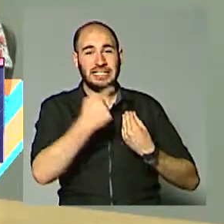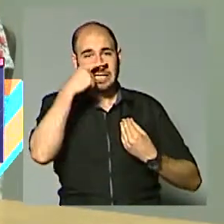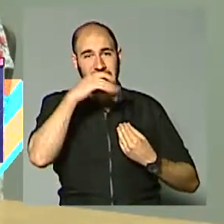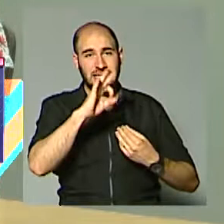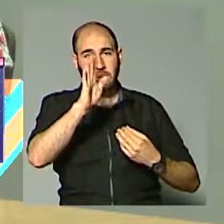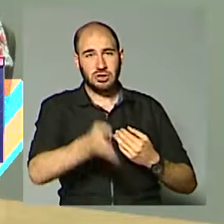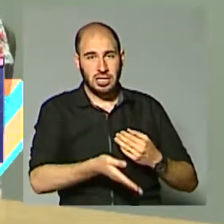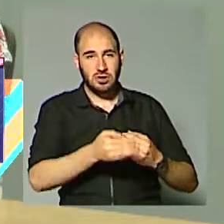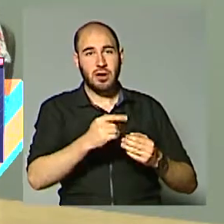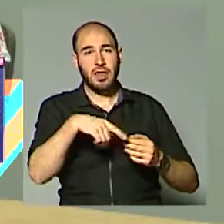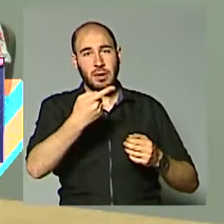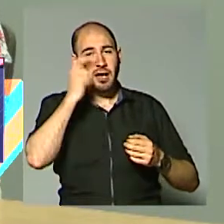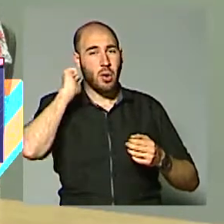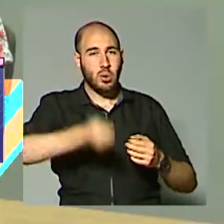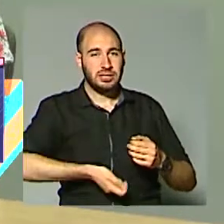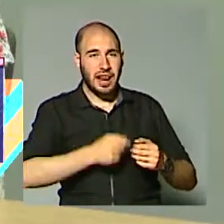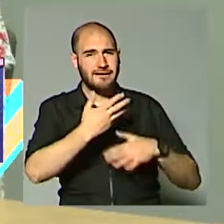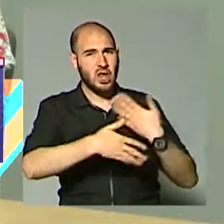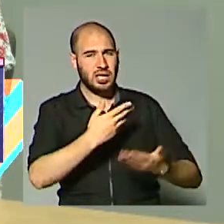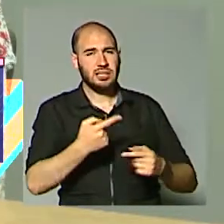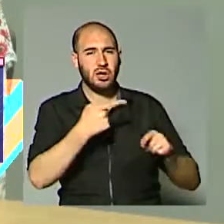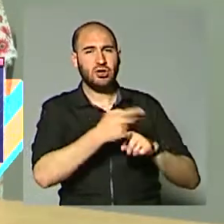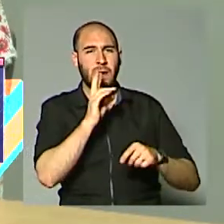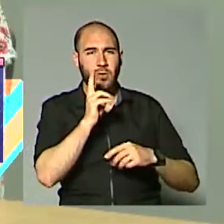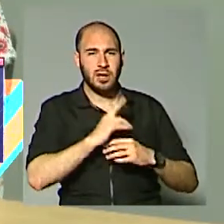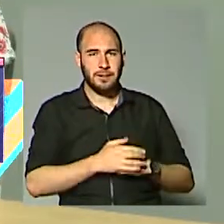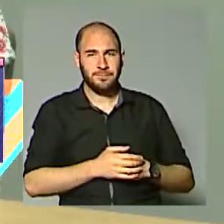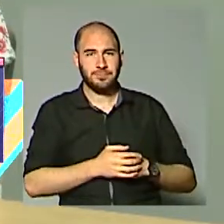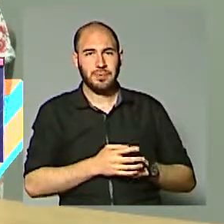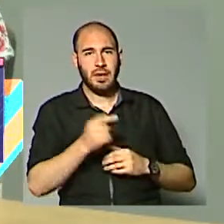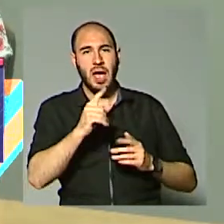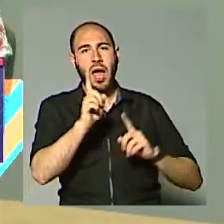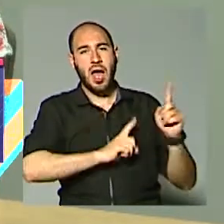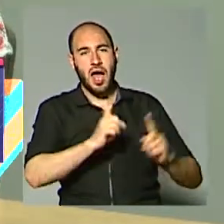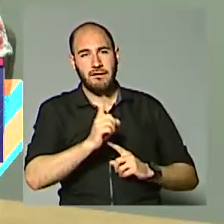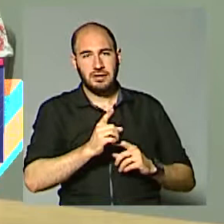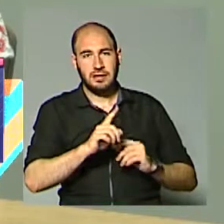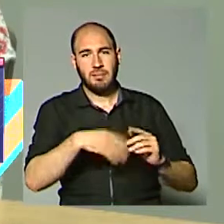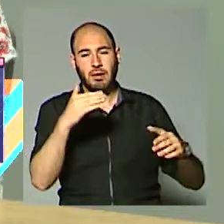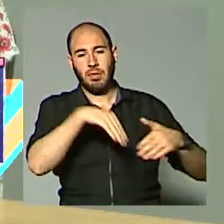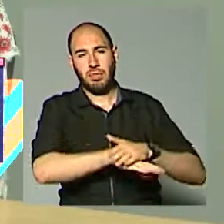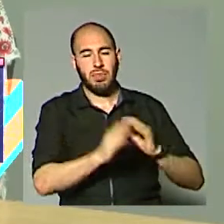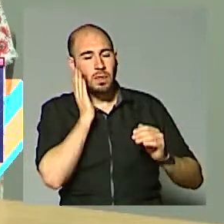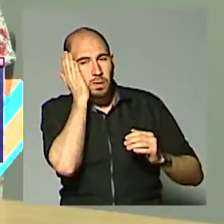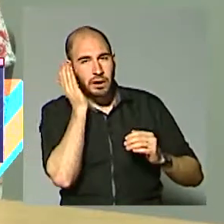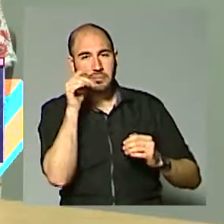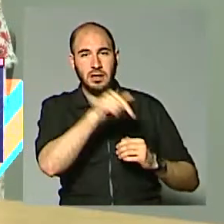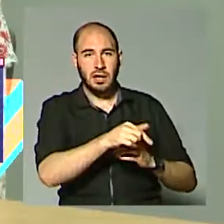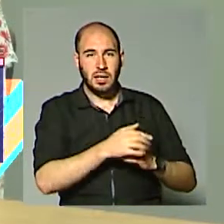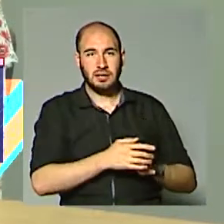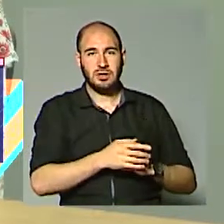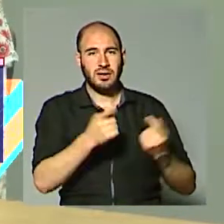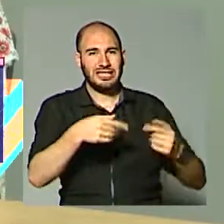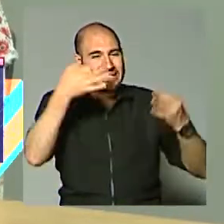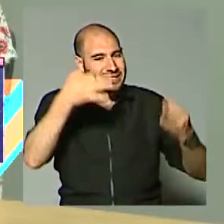70% de los casos que terminan judicializados de violencia contra la mujer, en algunos casos resultan archivados, y eso obviamente no es